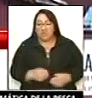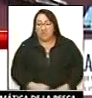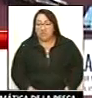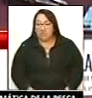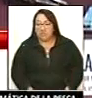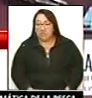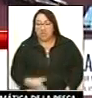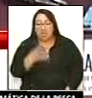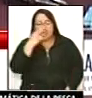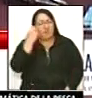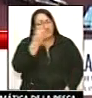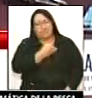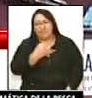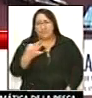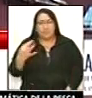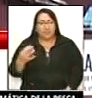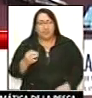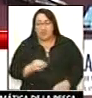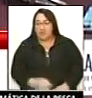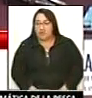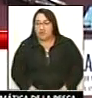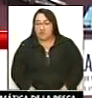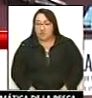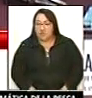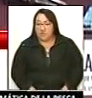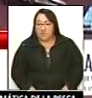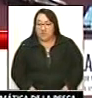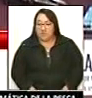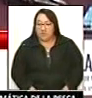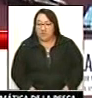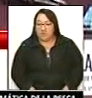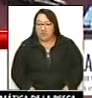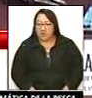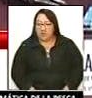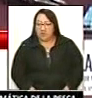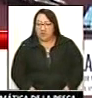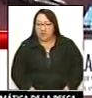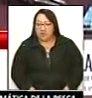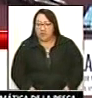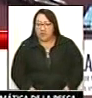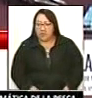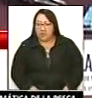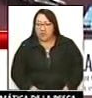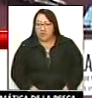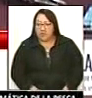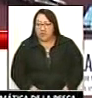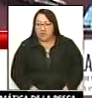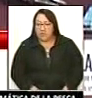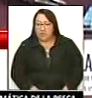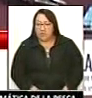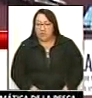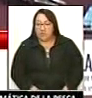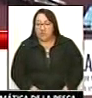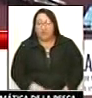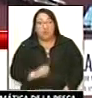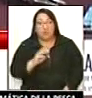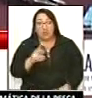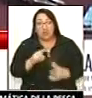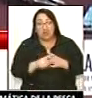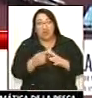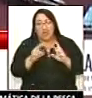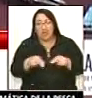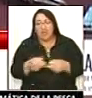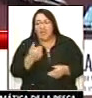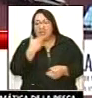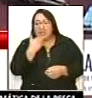así podemos enumerar infinita cantidad de cosas. Lo que no podemos es tener este resultado, porque como bien han dicho, hay que comenzar por ahí.